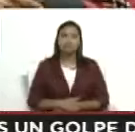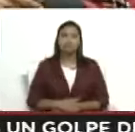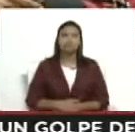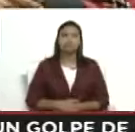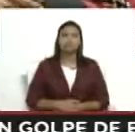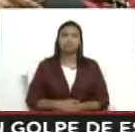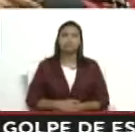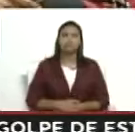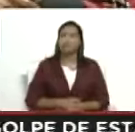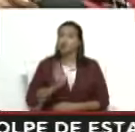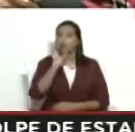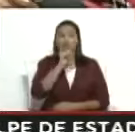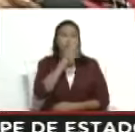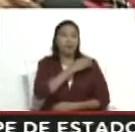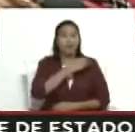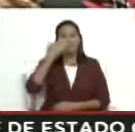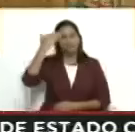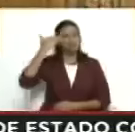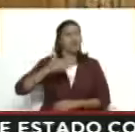y no va a haber generales.